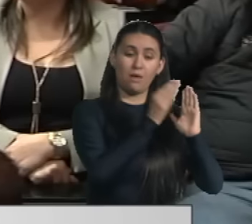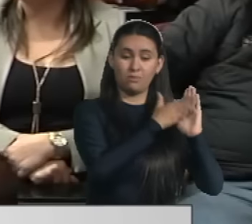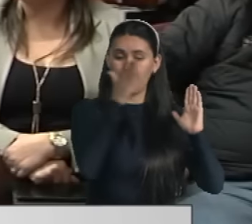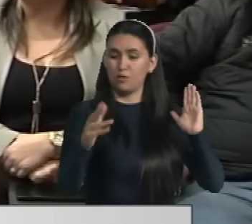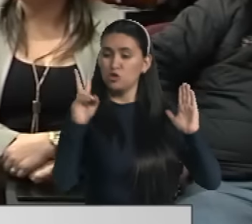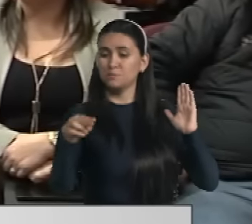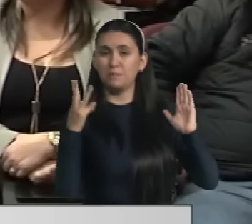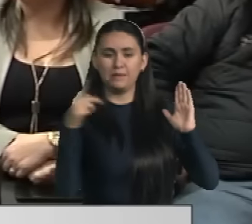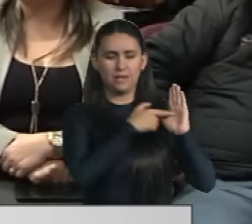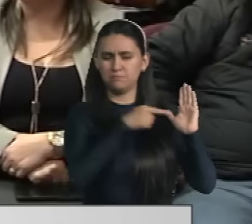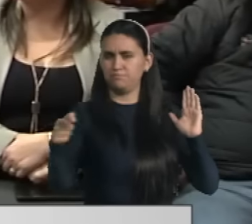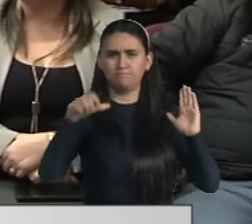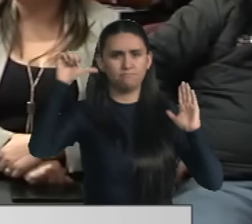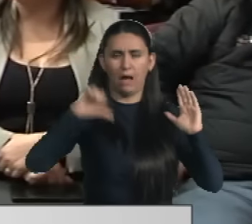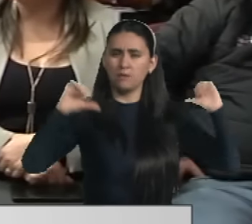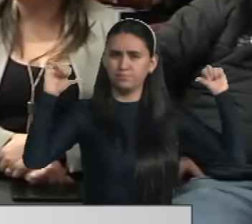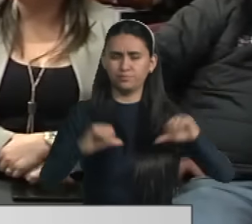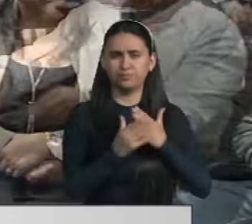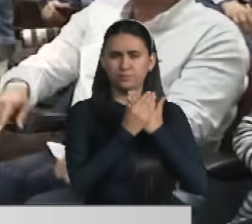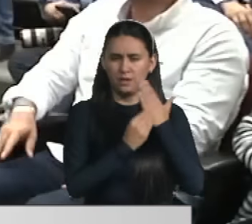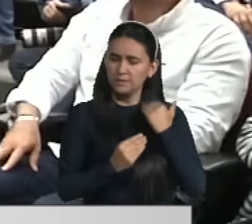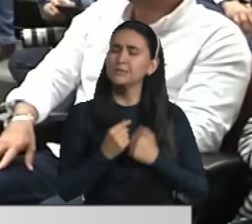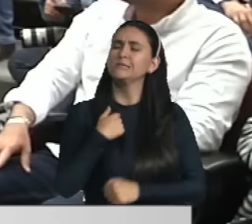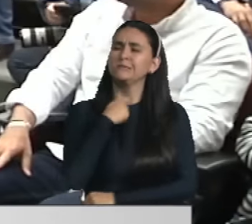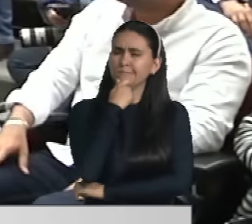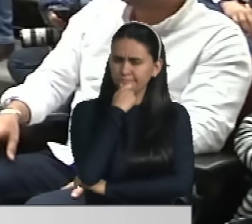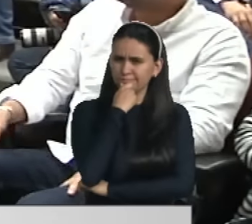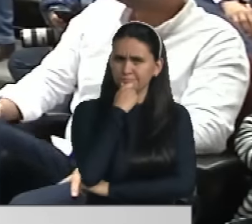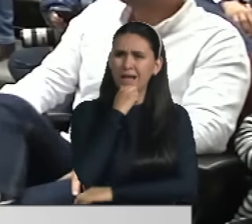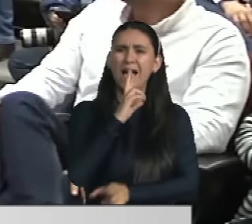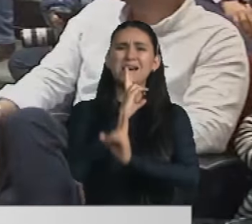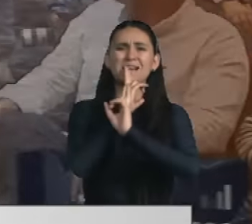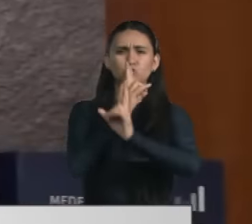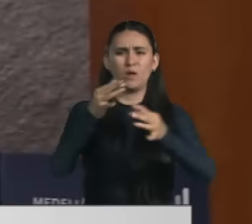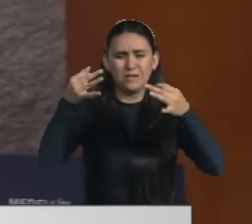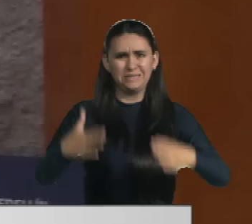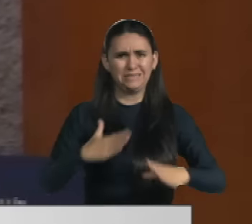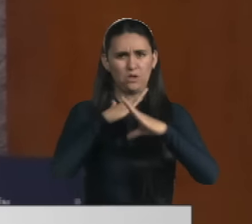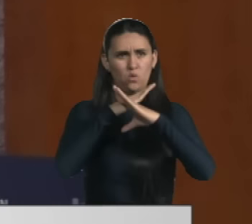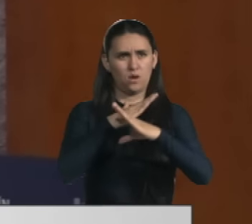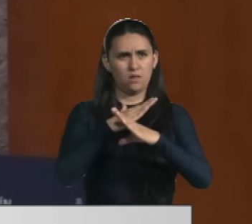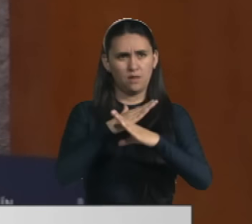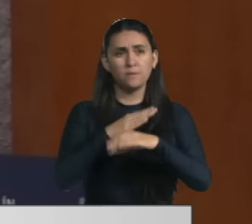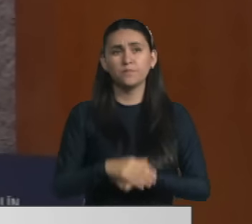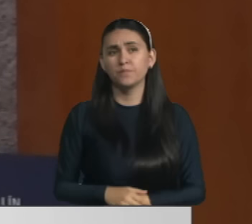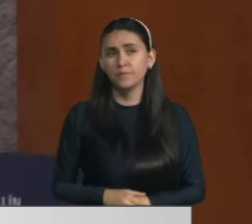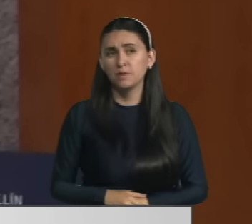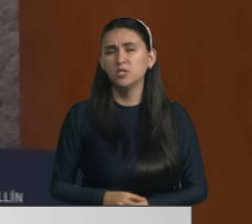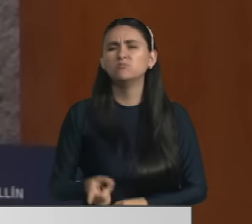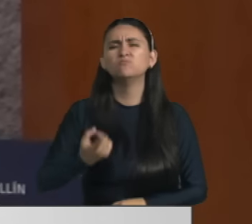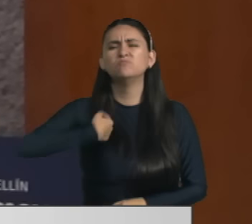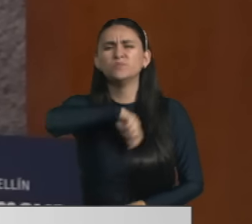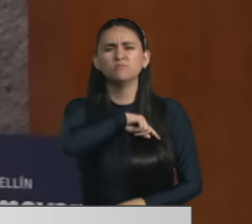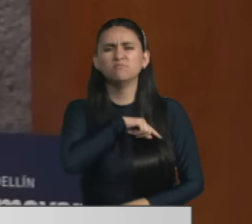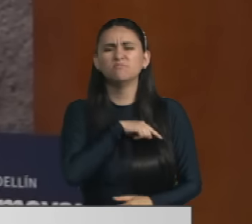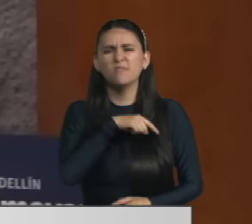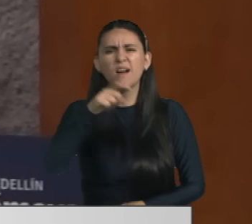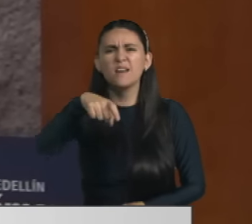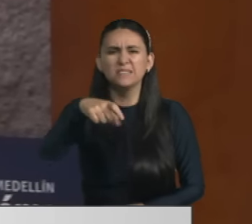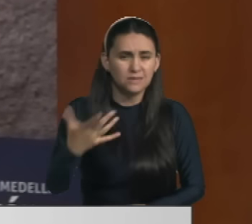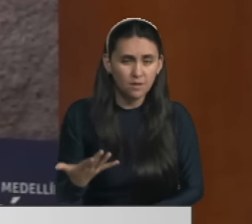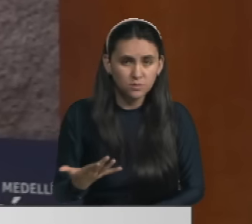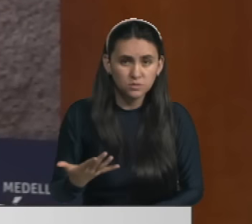Medellín, Federico Gutiérrez, reaccionó a uno de los resultados en seguridad. ¿Qué necesitamos nosotros? Que la